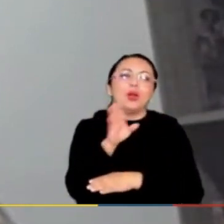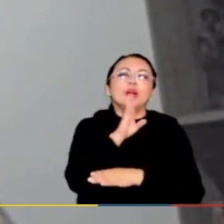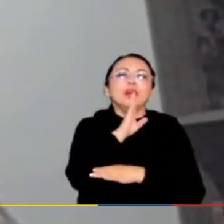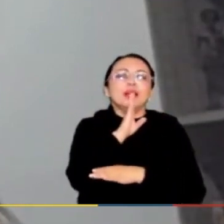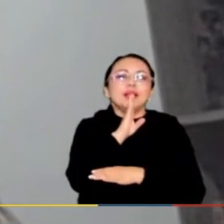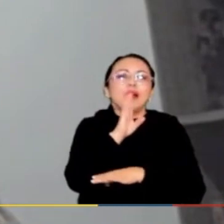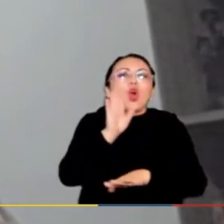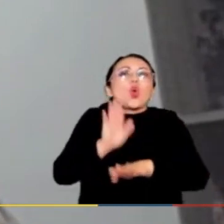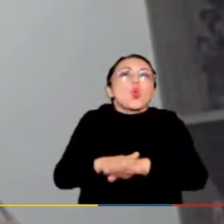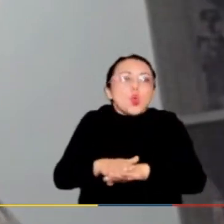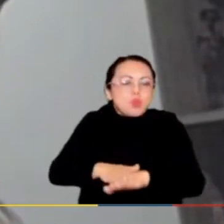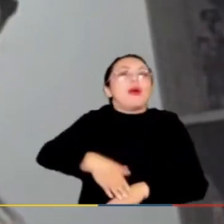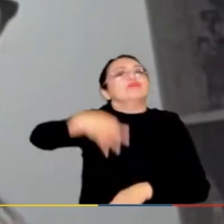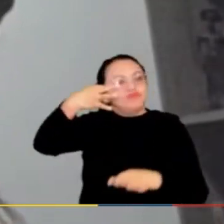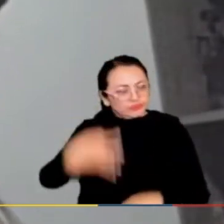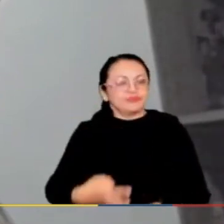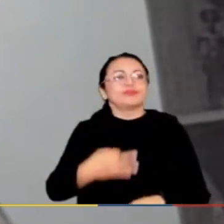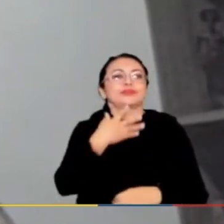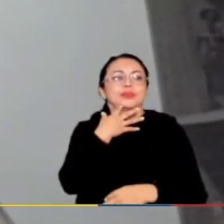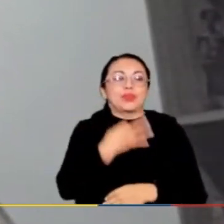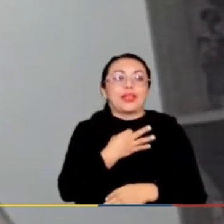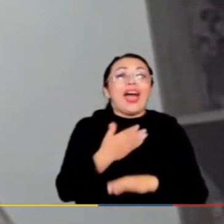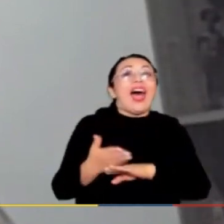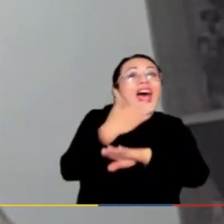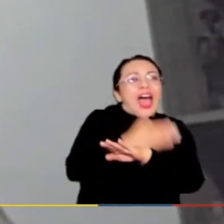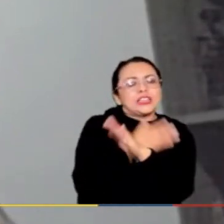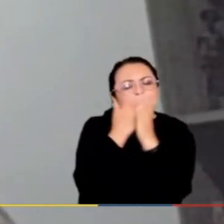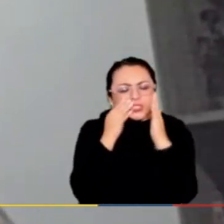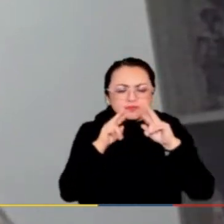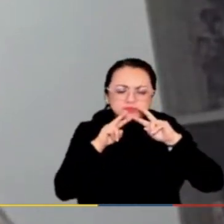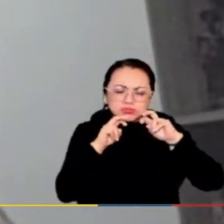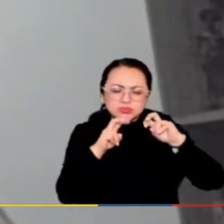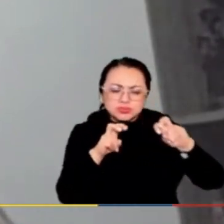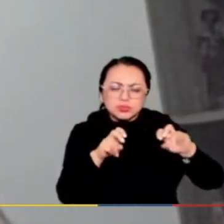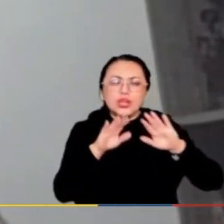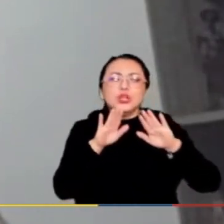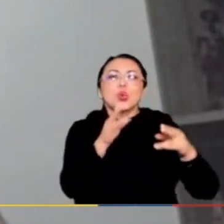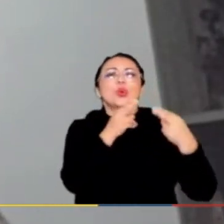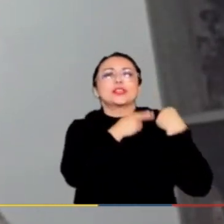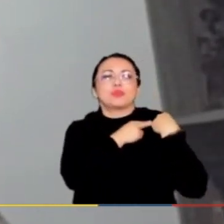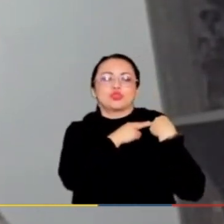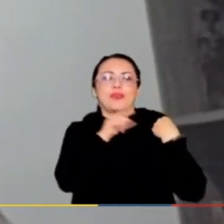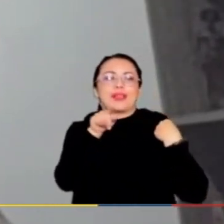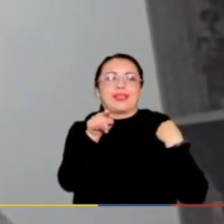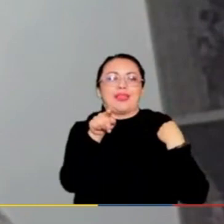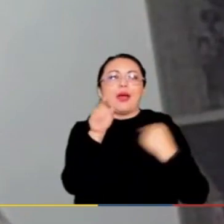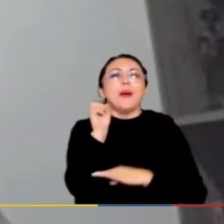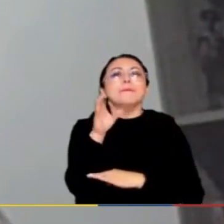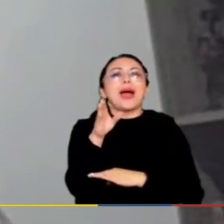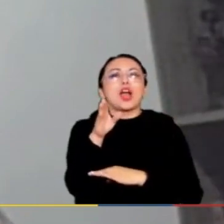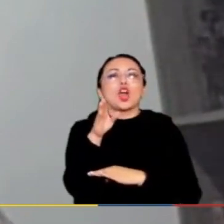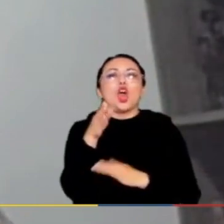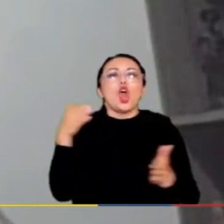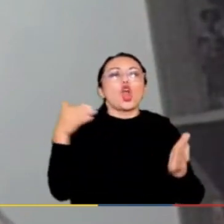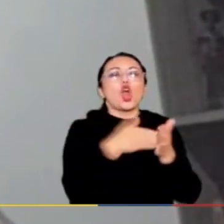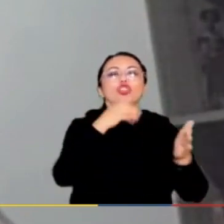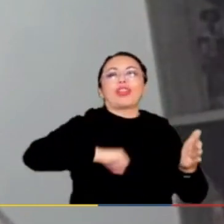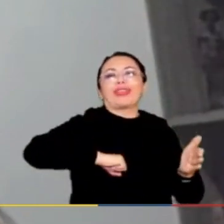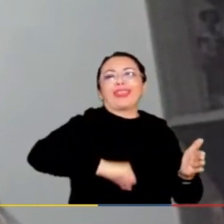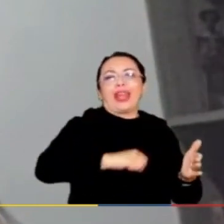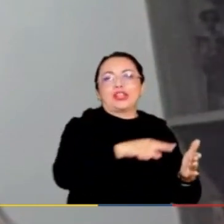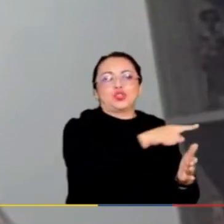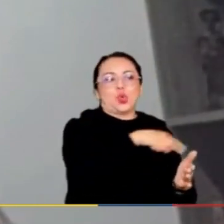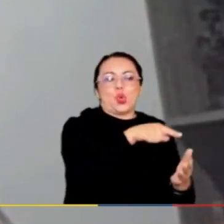por culpa probada. No estudió la responsabilidad extracontractual del banco por violación a los derechos del consumidor financiero de